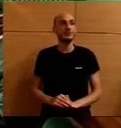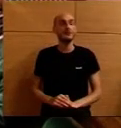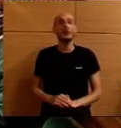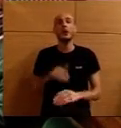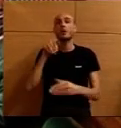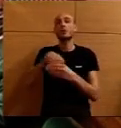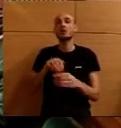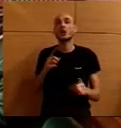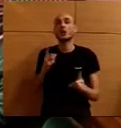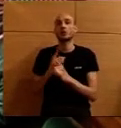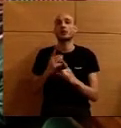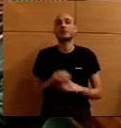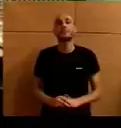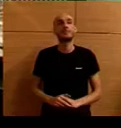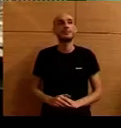¿Votos en contra?